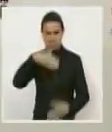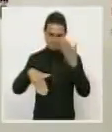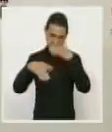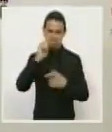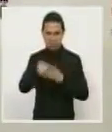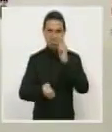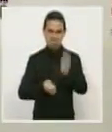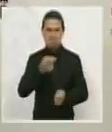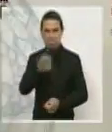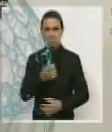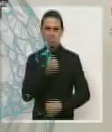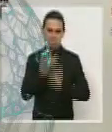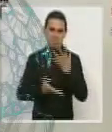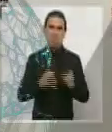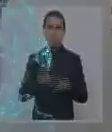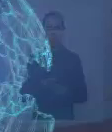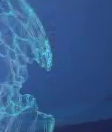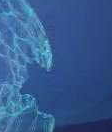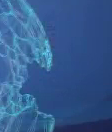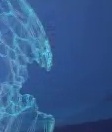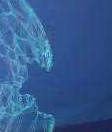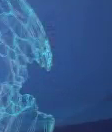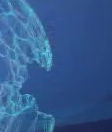televisión que anime cruz